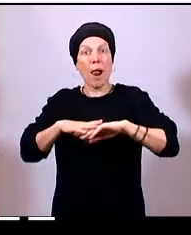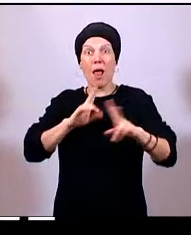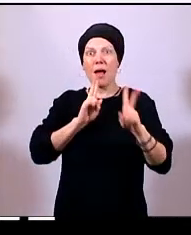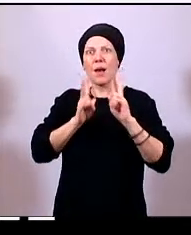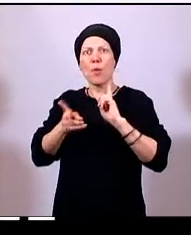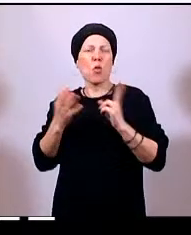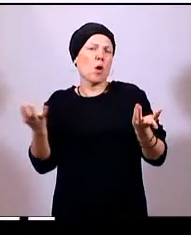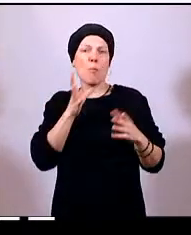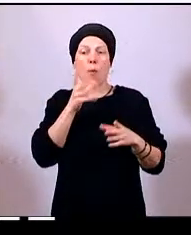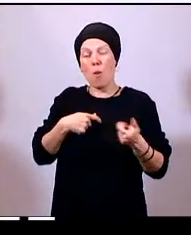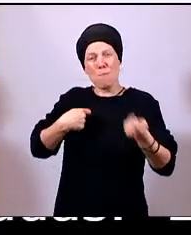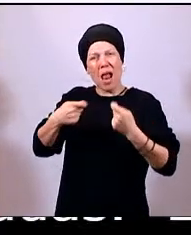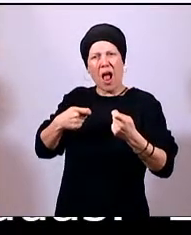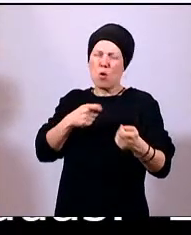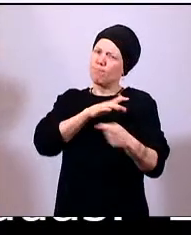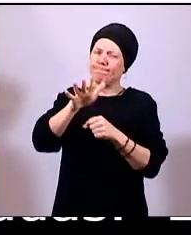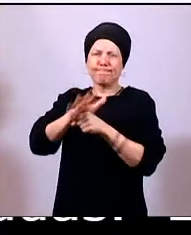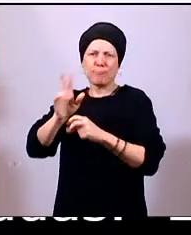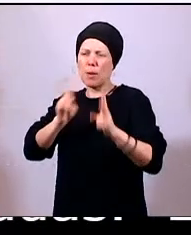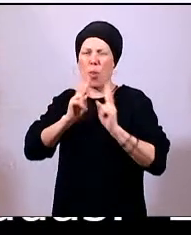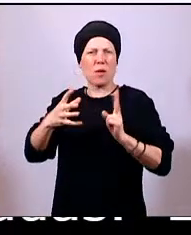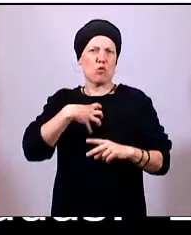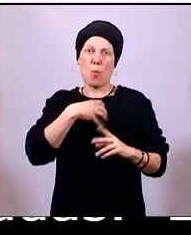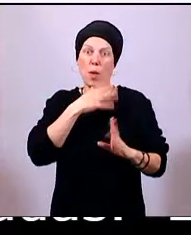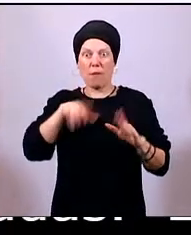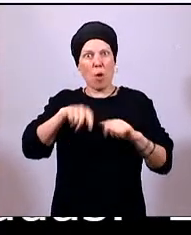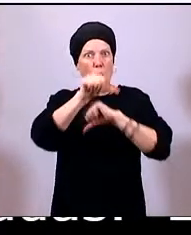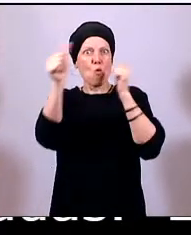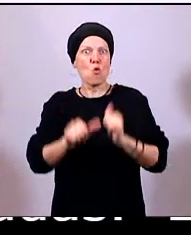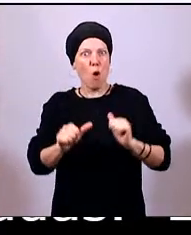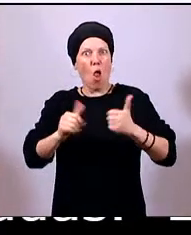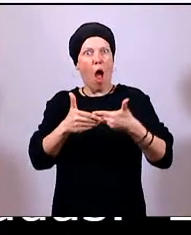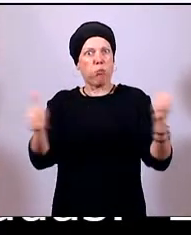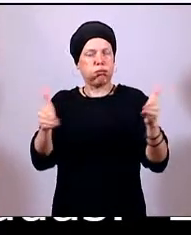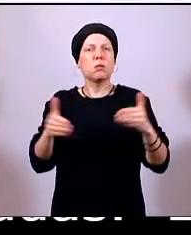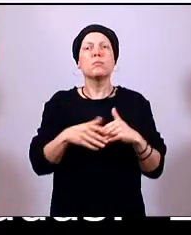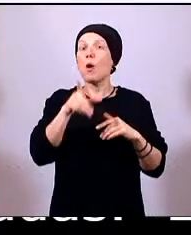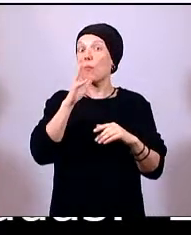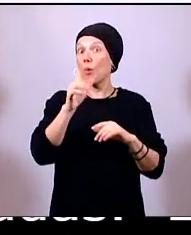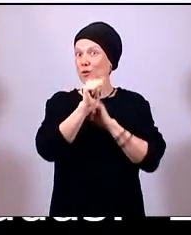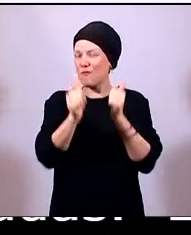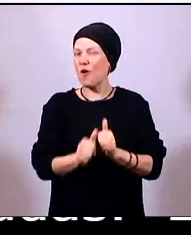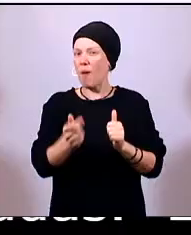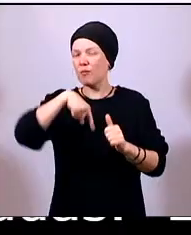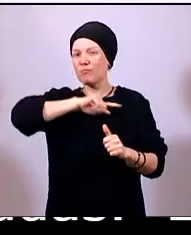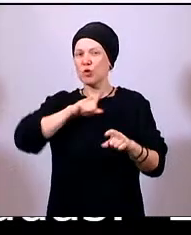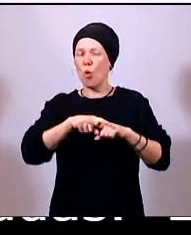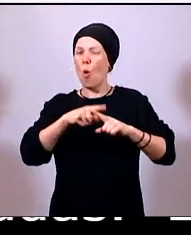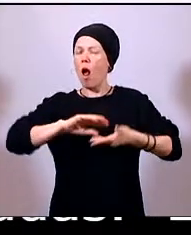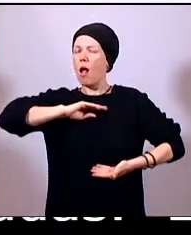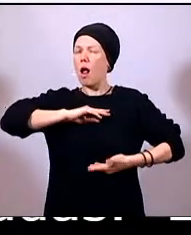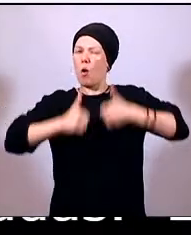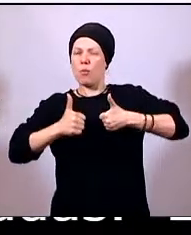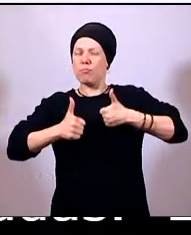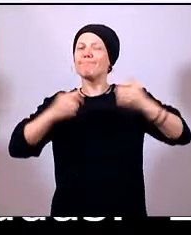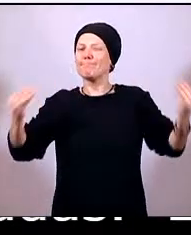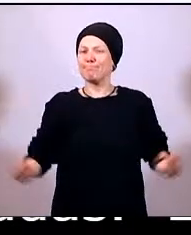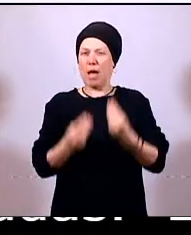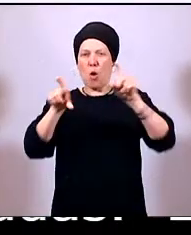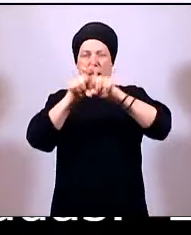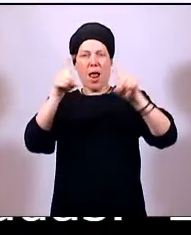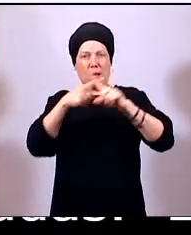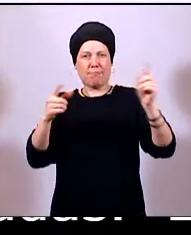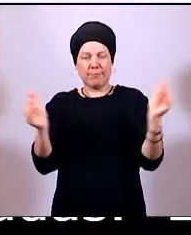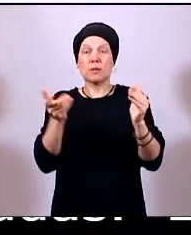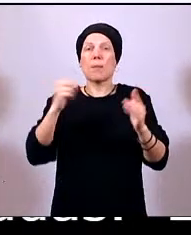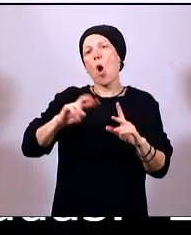no cubiertas por el mercado, utilizando un modelo de innovación abierta. De este modo, mejoramos la competitividad de las pymes e impulsamos a las